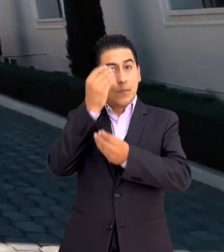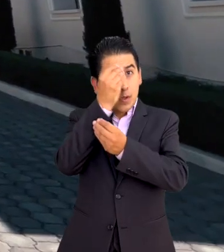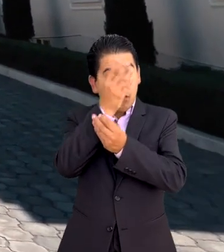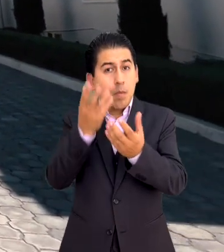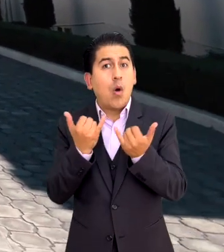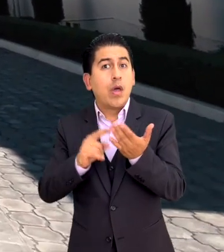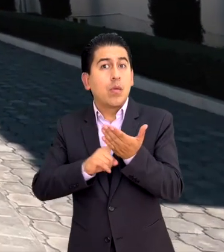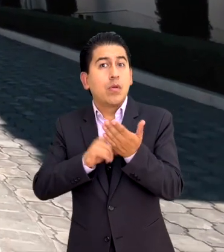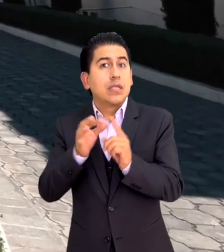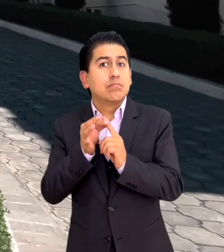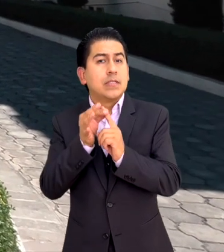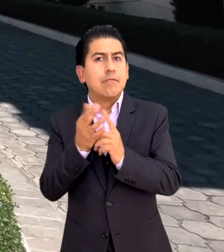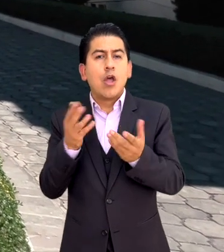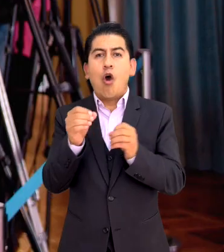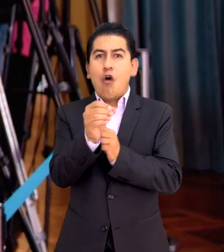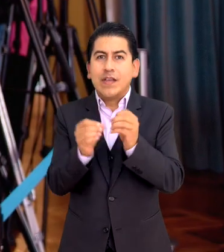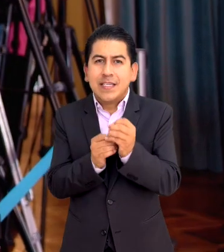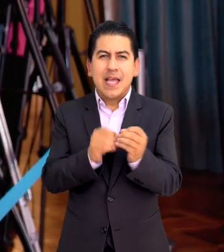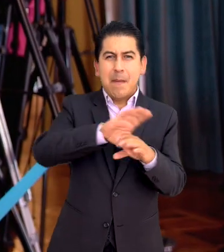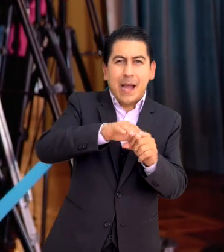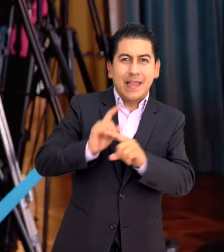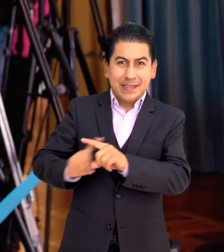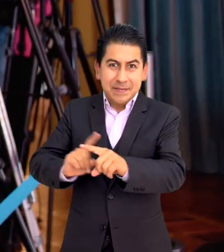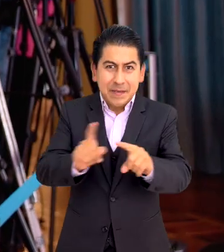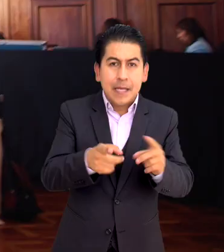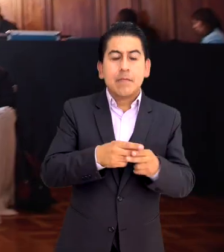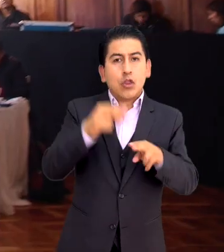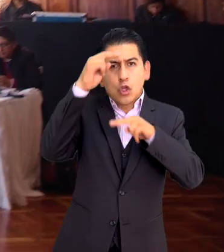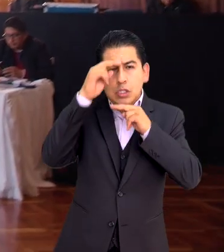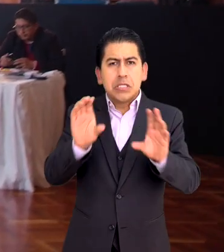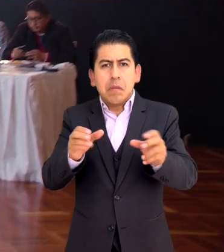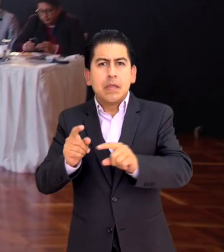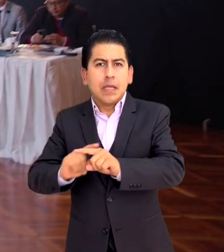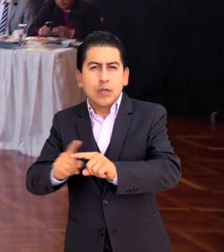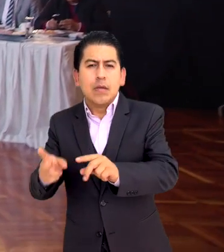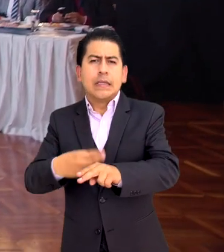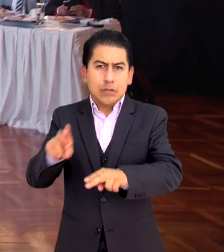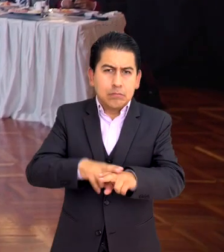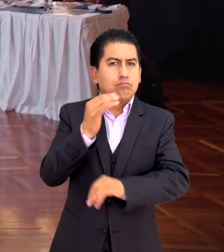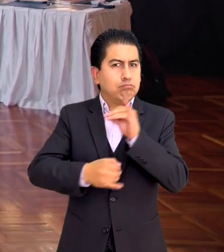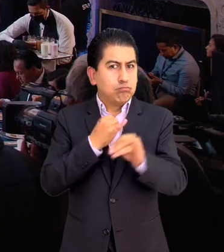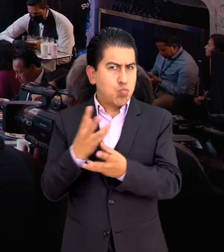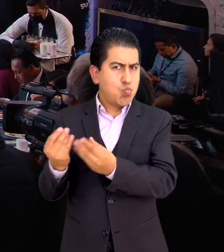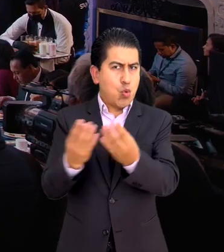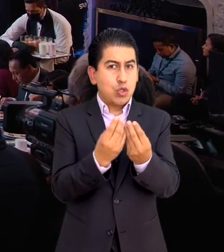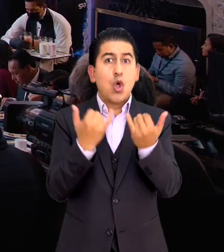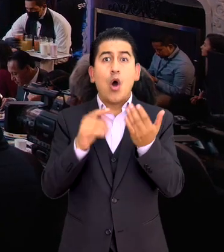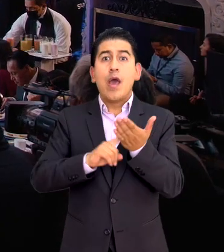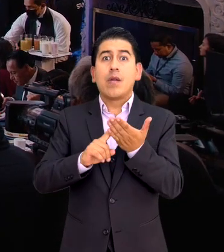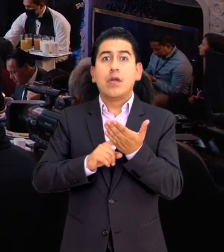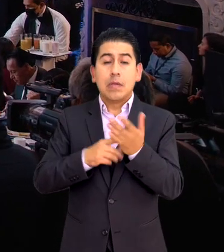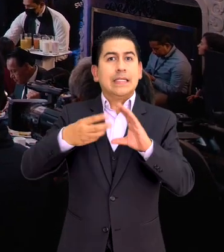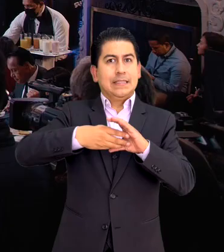Junto a delegados de las oficinas consulares y representantes de medios de comunicación nacionales e internacionales, el